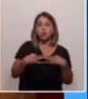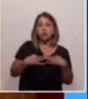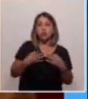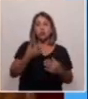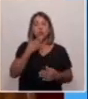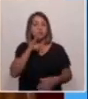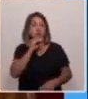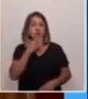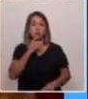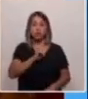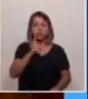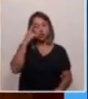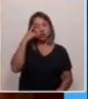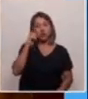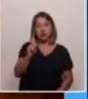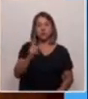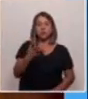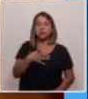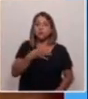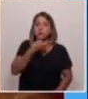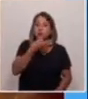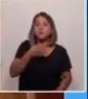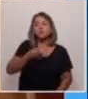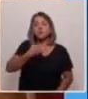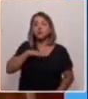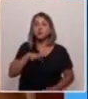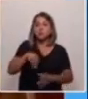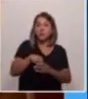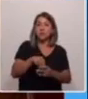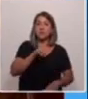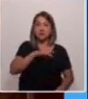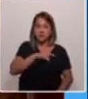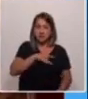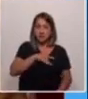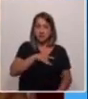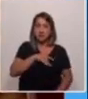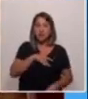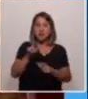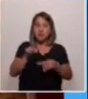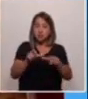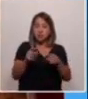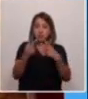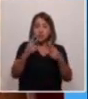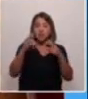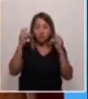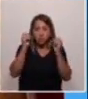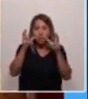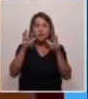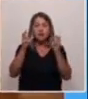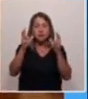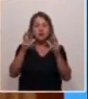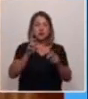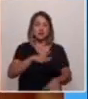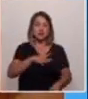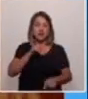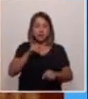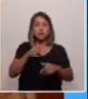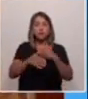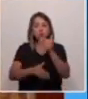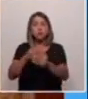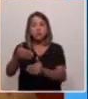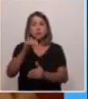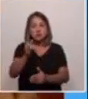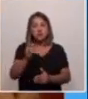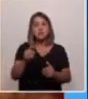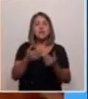hablar? Creo que no. Entonces les digo, nosotros somos parte de Chile, y así la gente que nos ve, despierta Chile, despierta. Este es un proceso, sigue